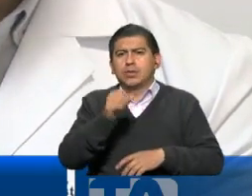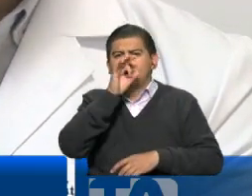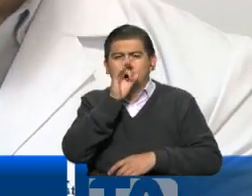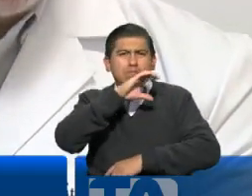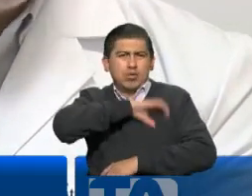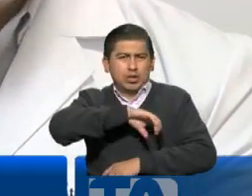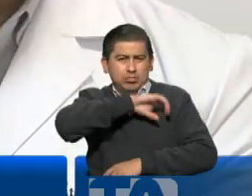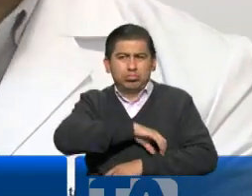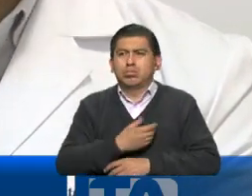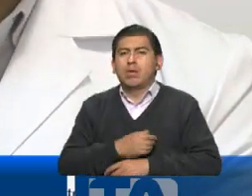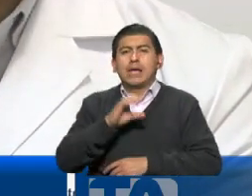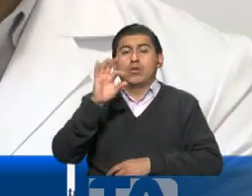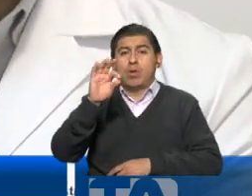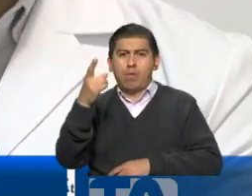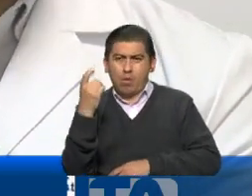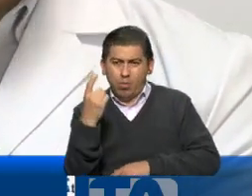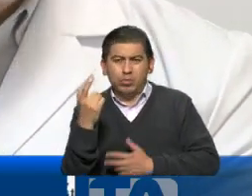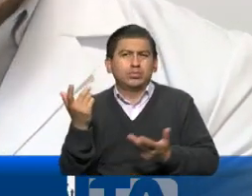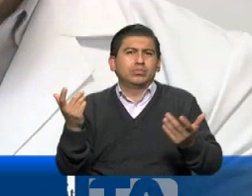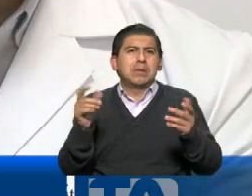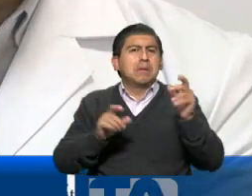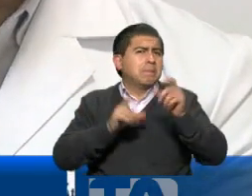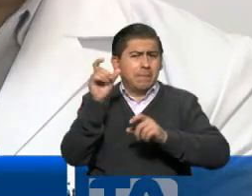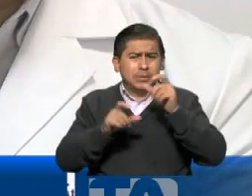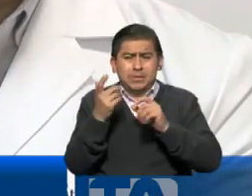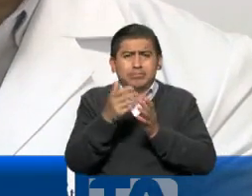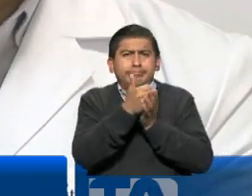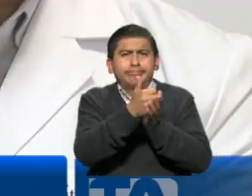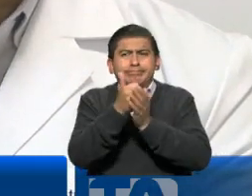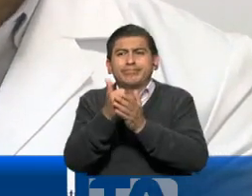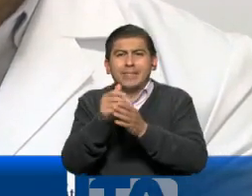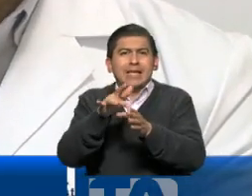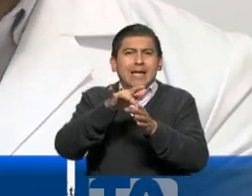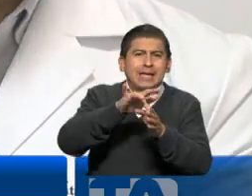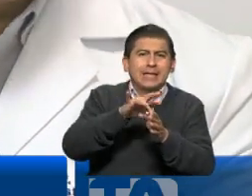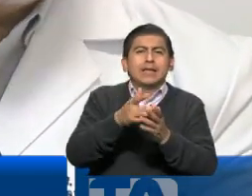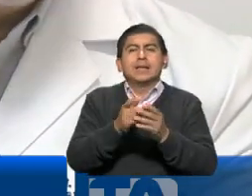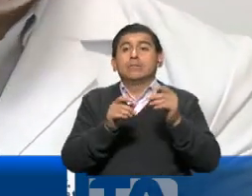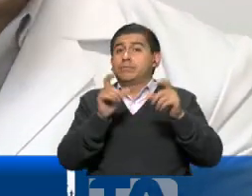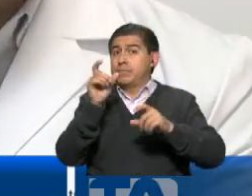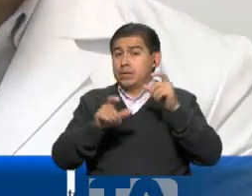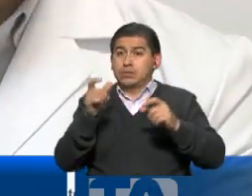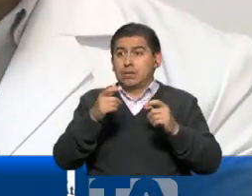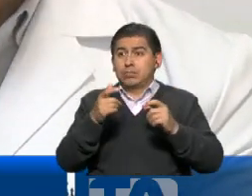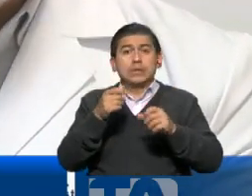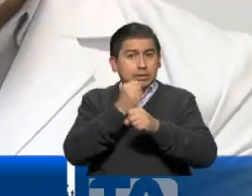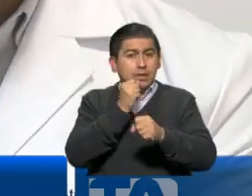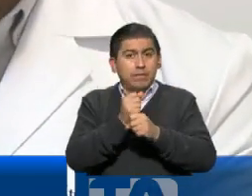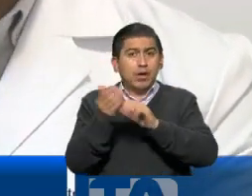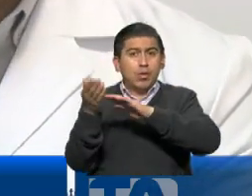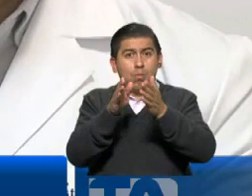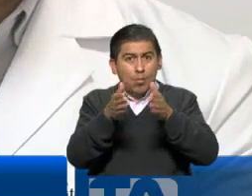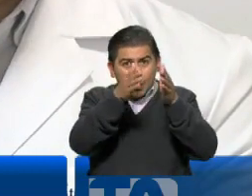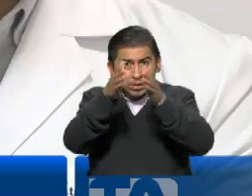municipal, de ECU 911, brigadistas del Servicio Nacional de Riesgos, personal de funerarias,